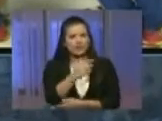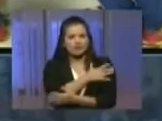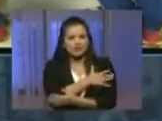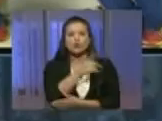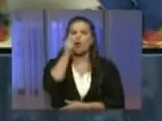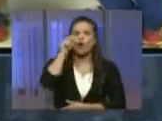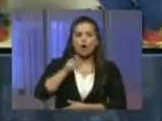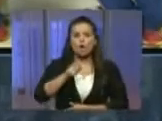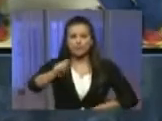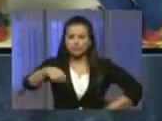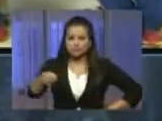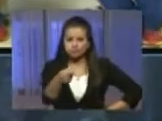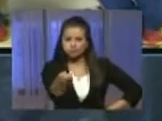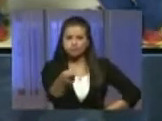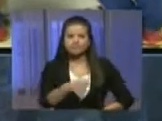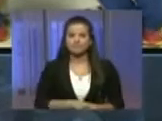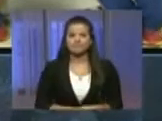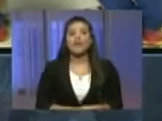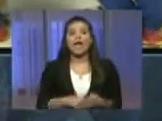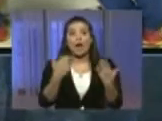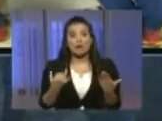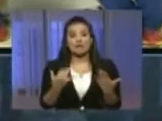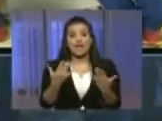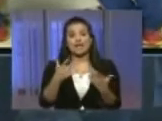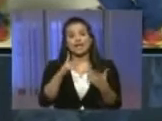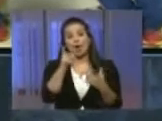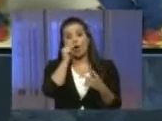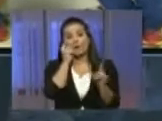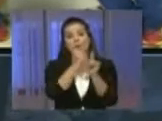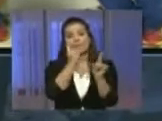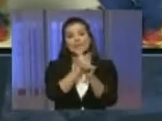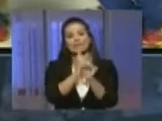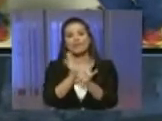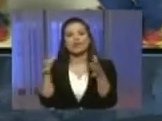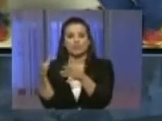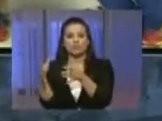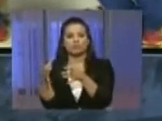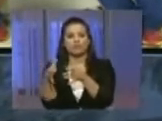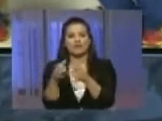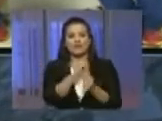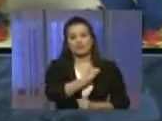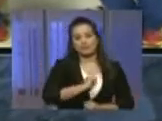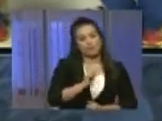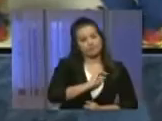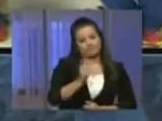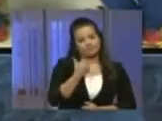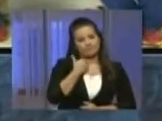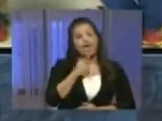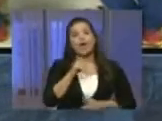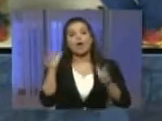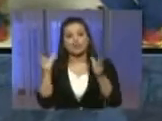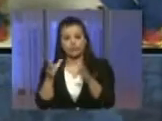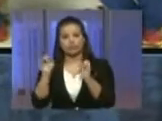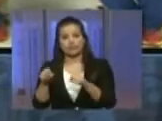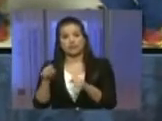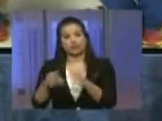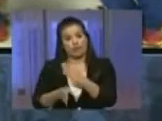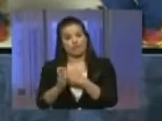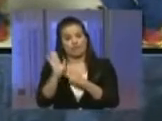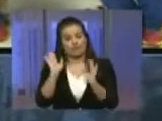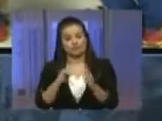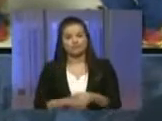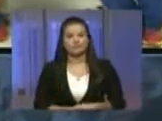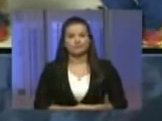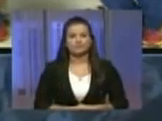Rubén limardo ahora quedó en la Competencia por equipo miren cuá